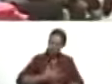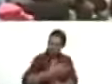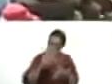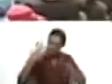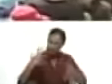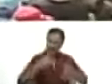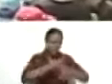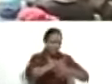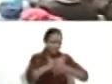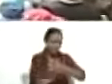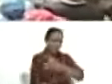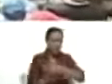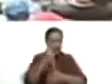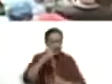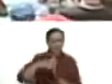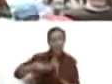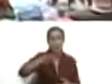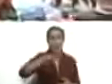del pueblo.